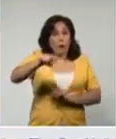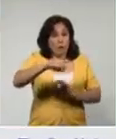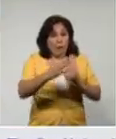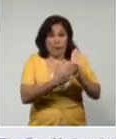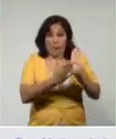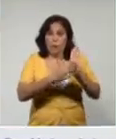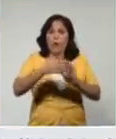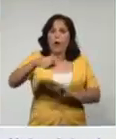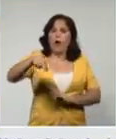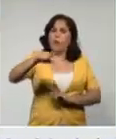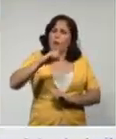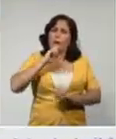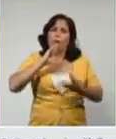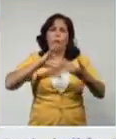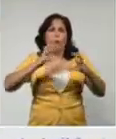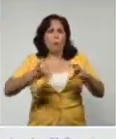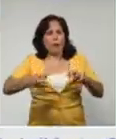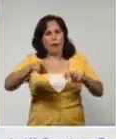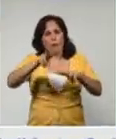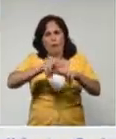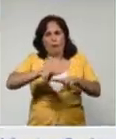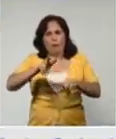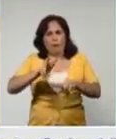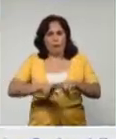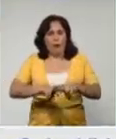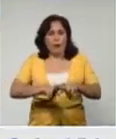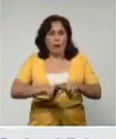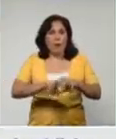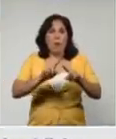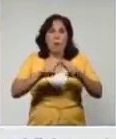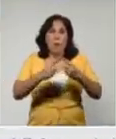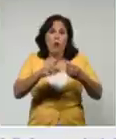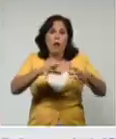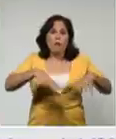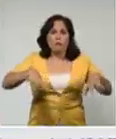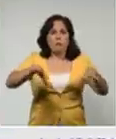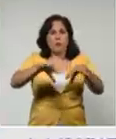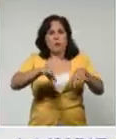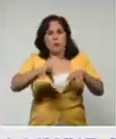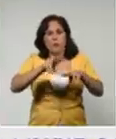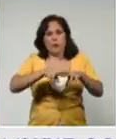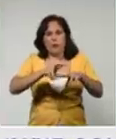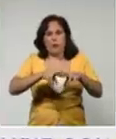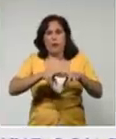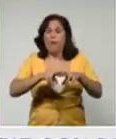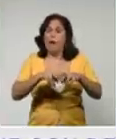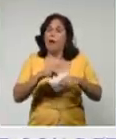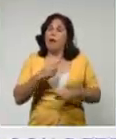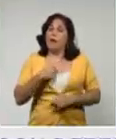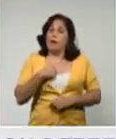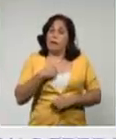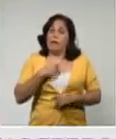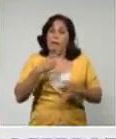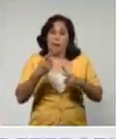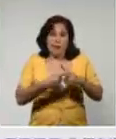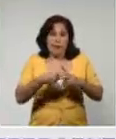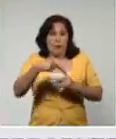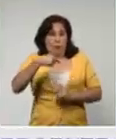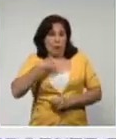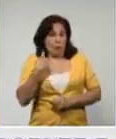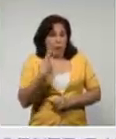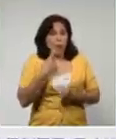la complejidad que tiene La Habana y la necesidad de que, fíjense